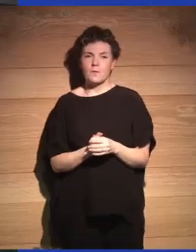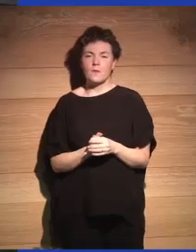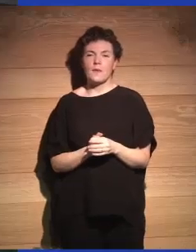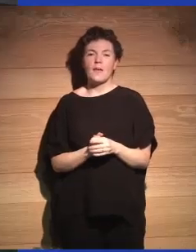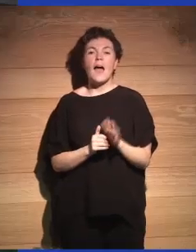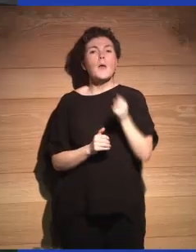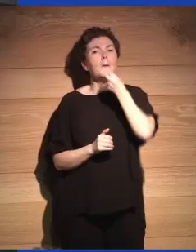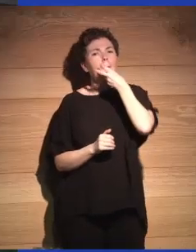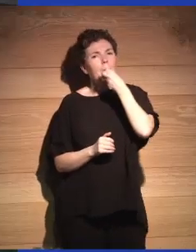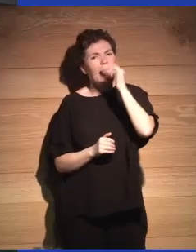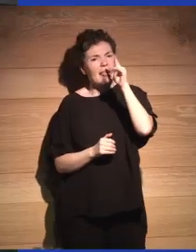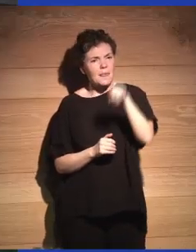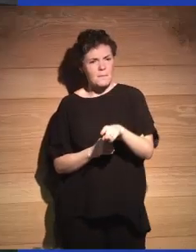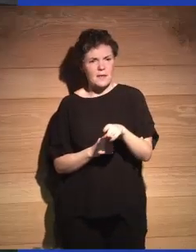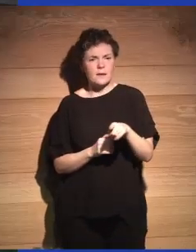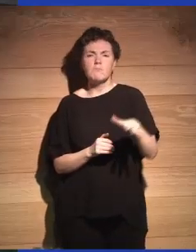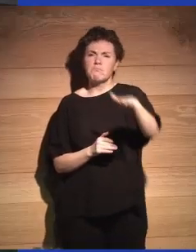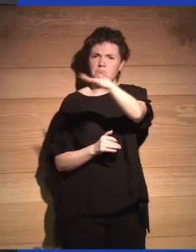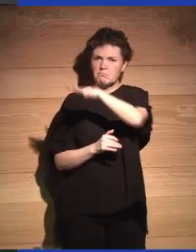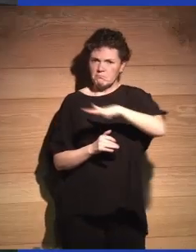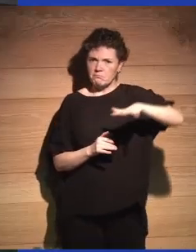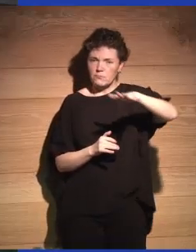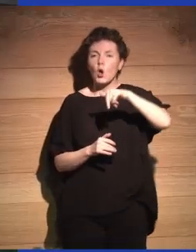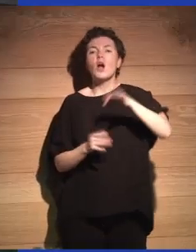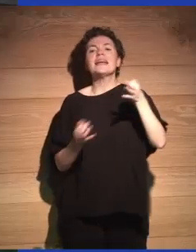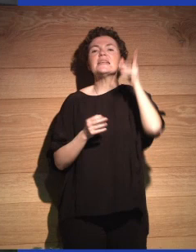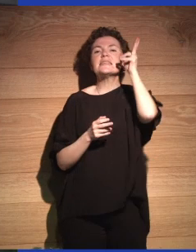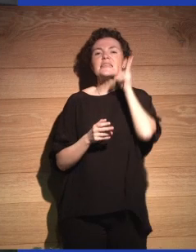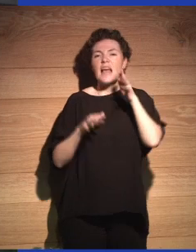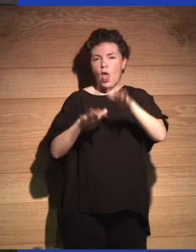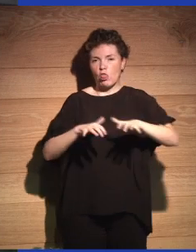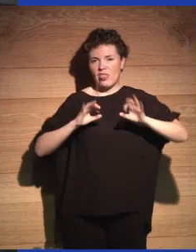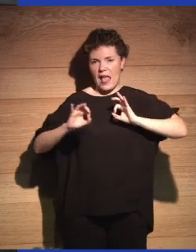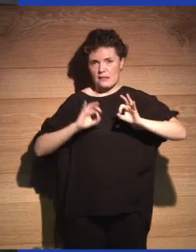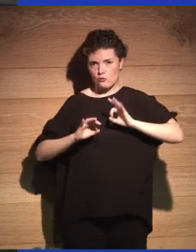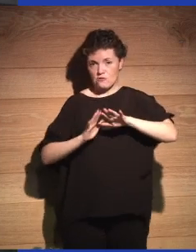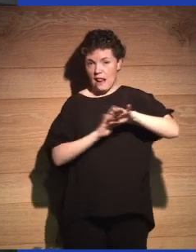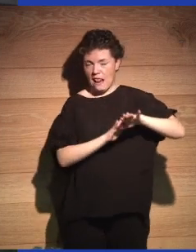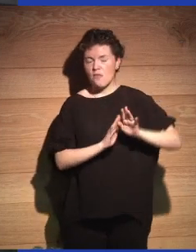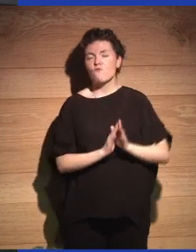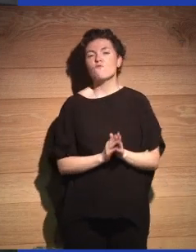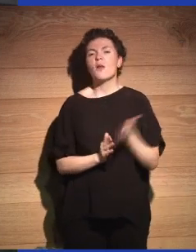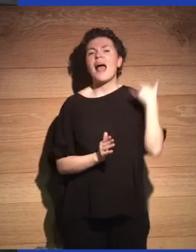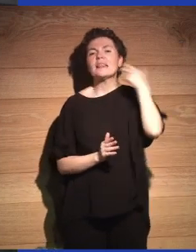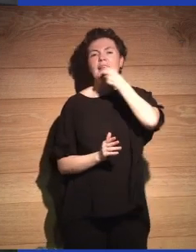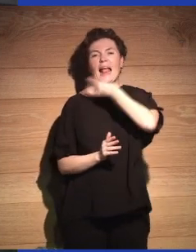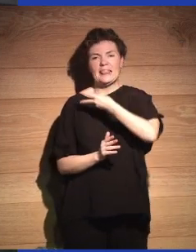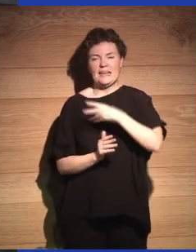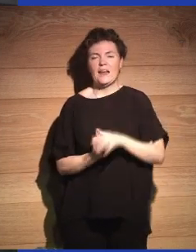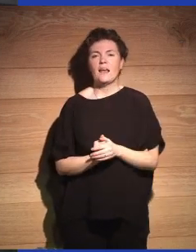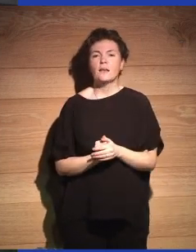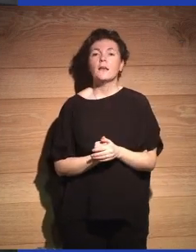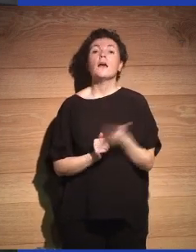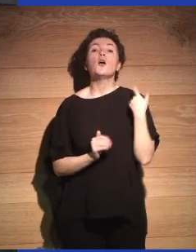Una cantina espaciosa, hoy en día es un salón de actos que está aquí al lado y hay